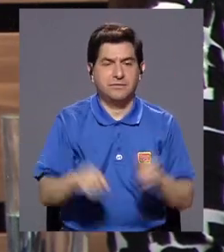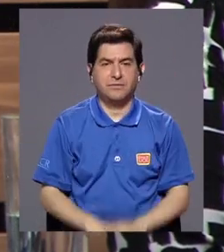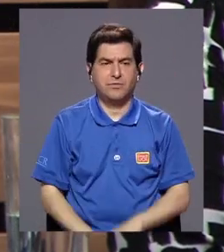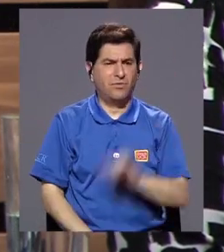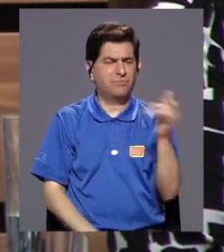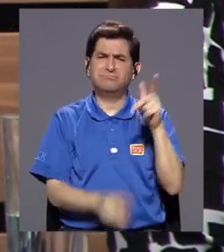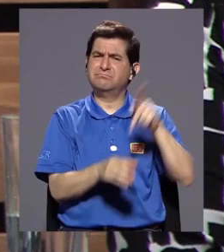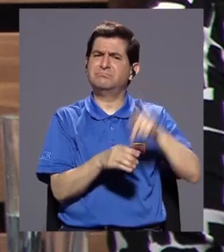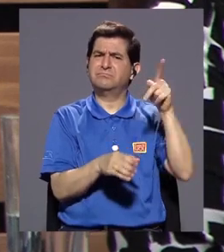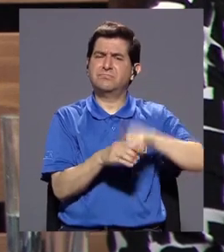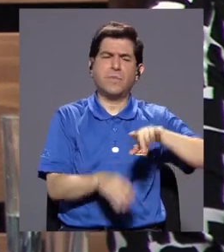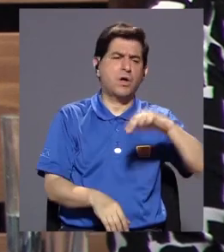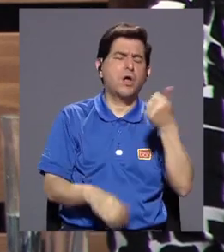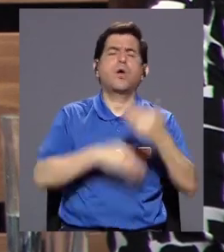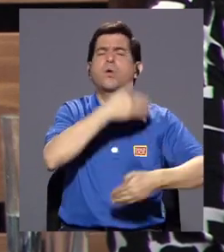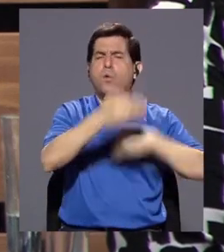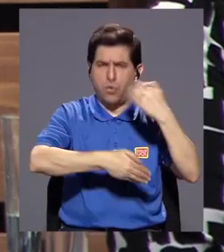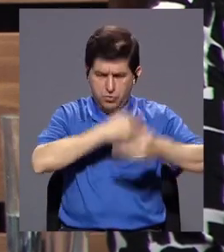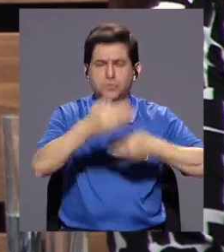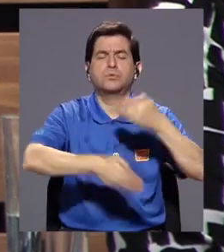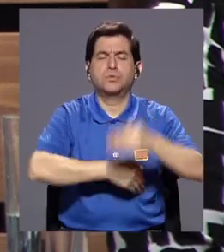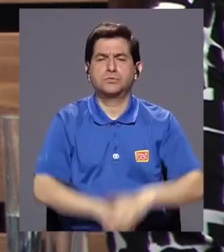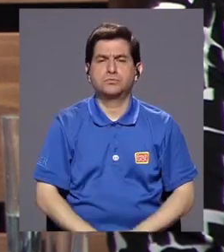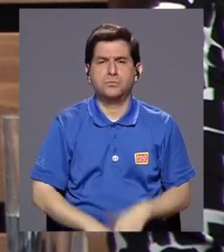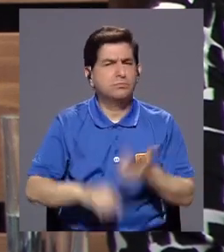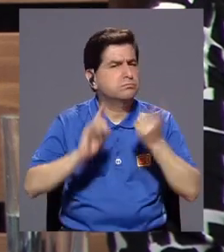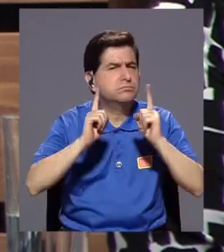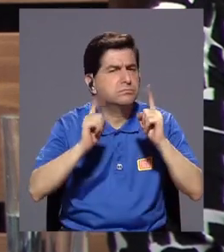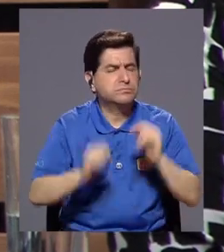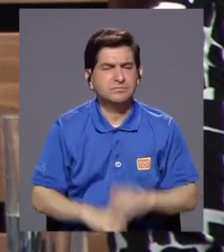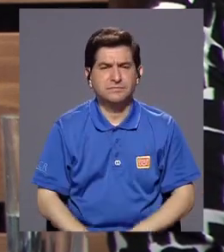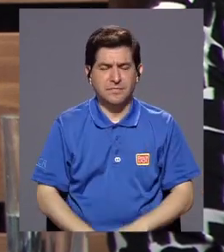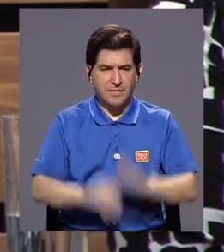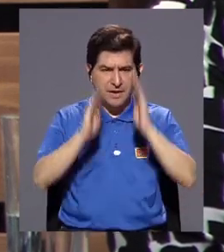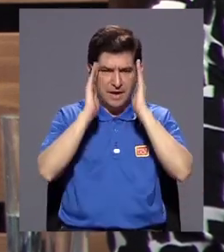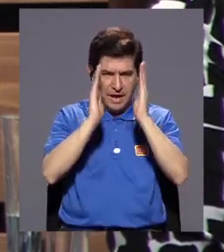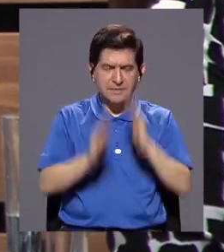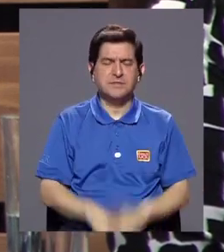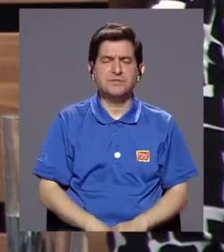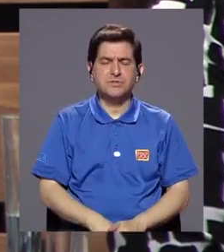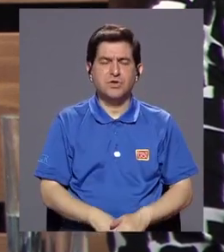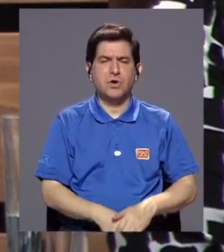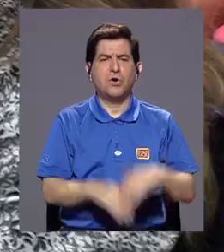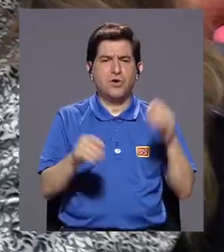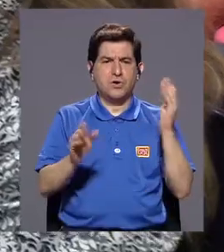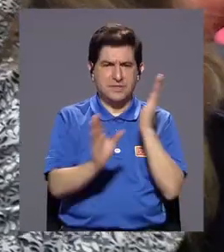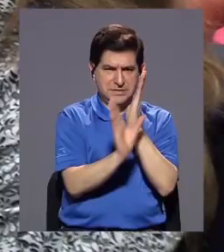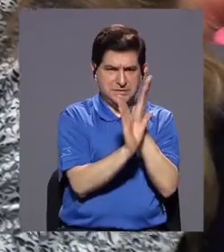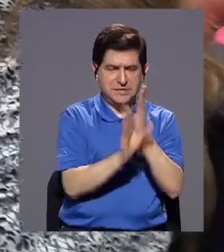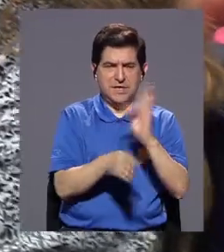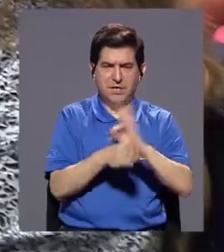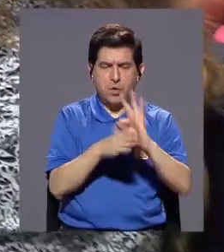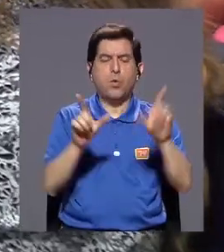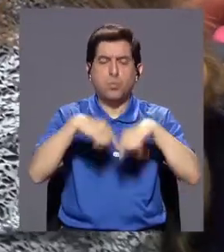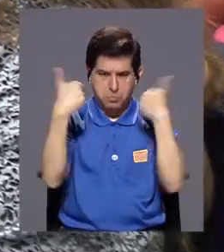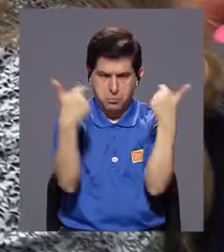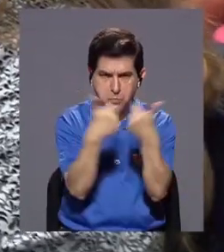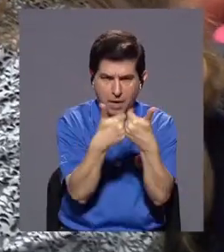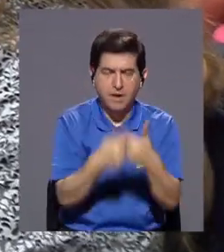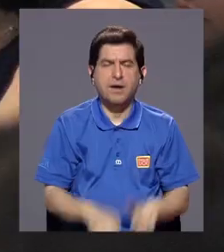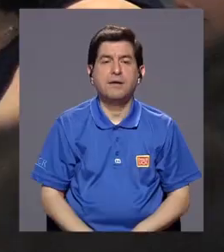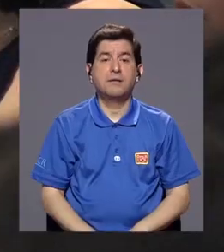también participa en otros procesos. Entre ellos es la atención psicoterapéutica grupal. Además de eso,